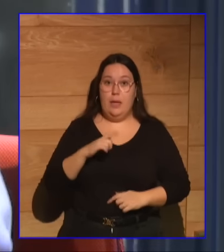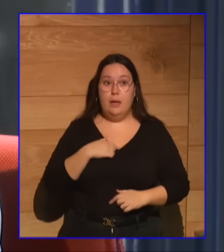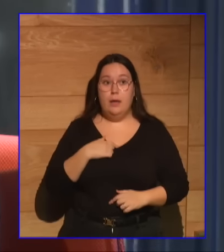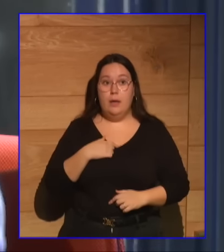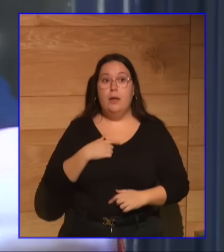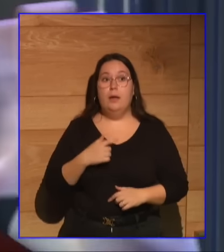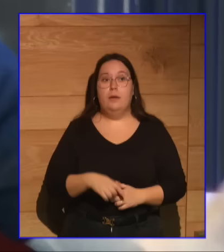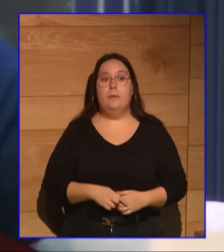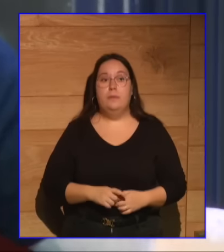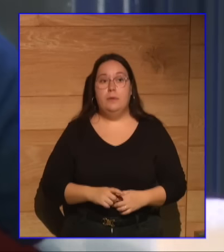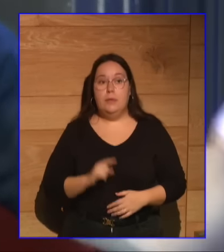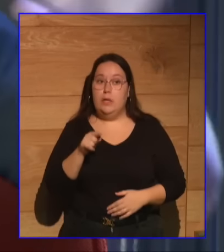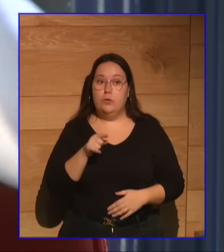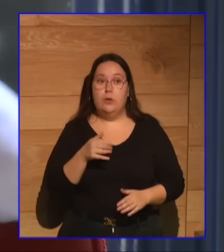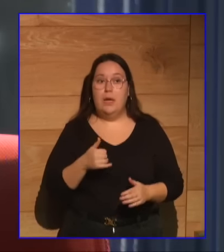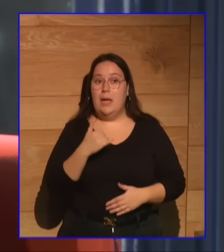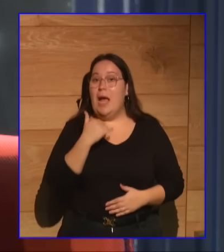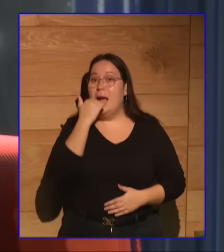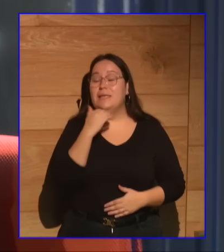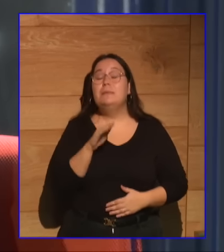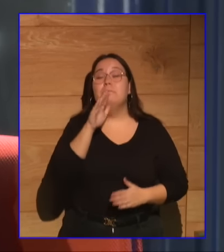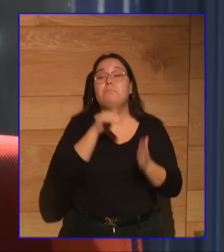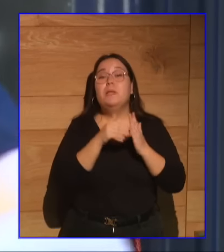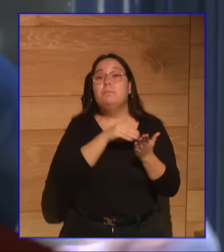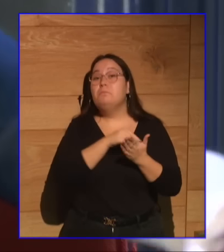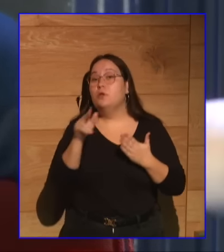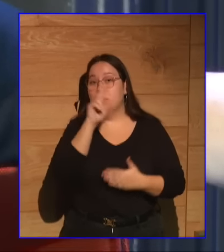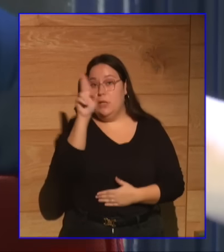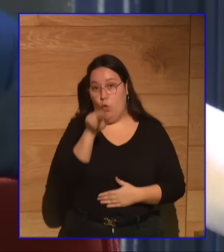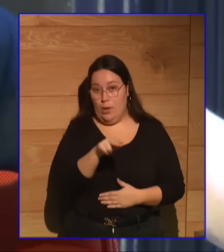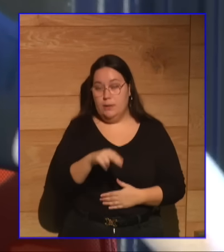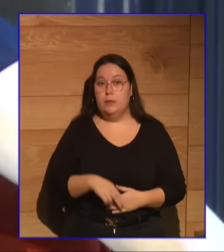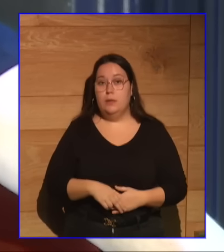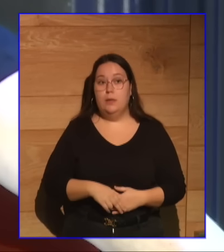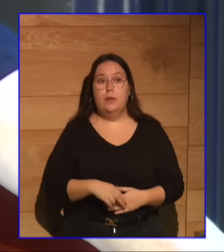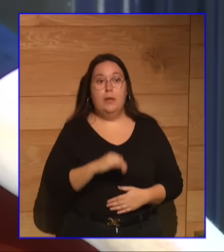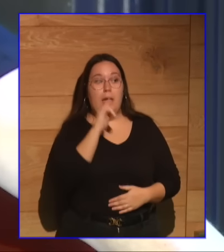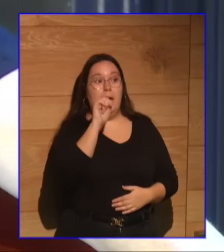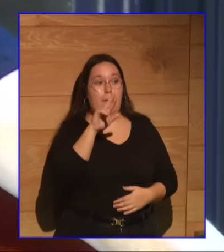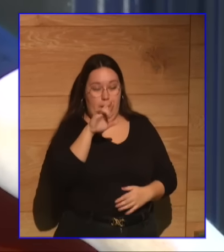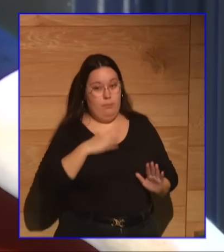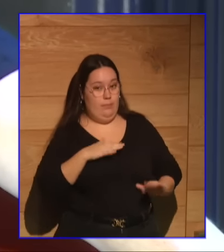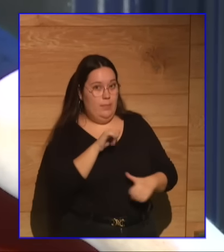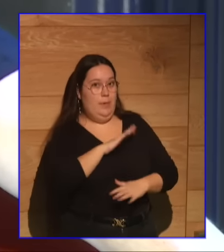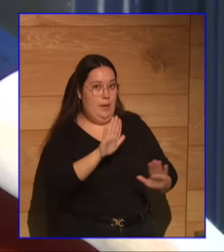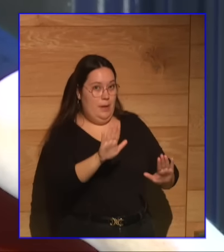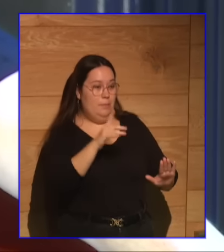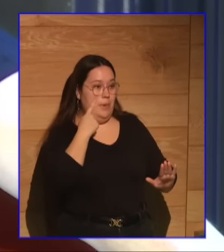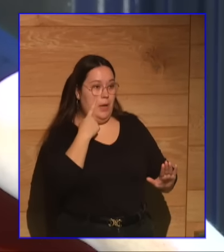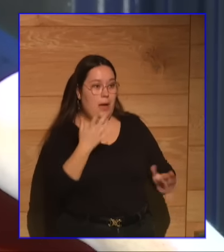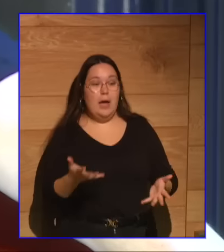levantar el presupuesto y va a suponer casi 1.000 millones de dólares, de los cuales, Javier Cansado, agárrate. ¿Ganó